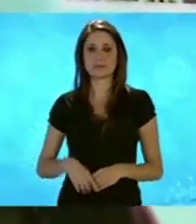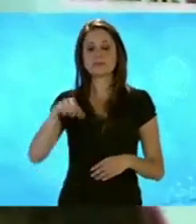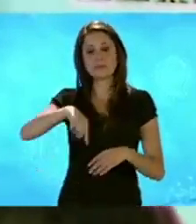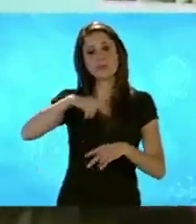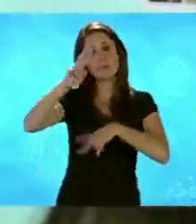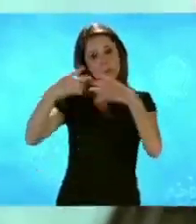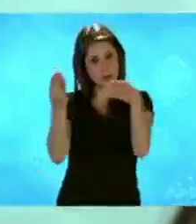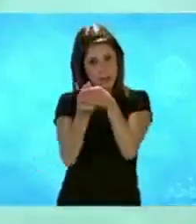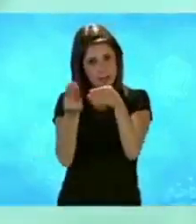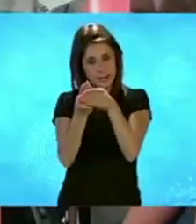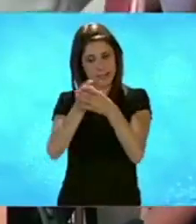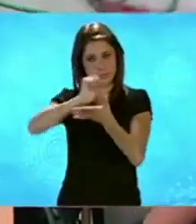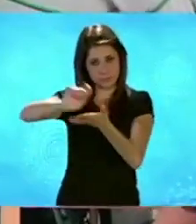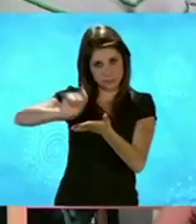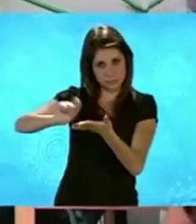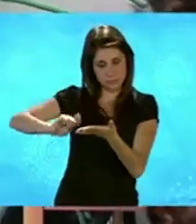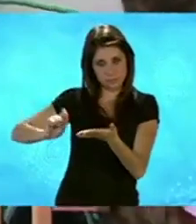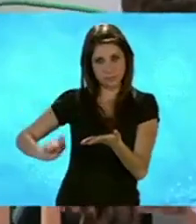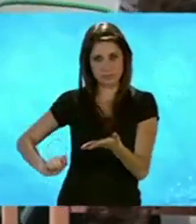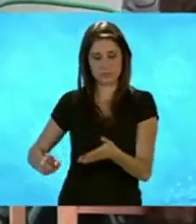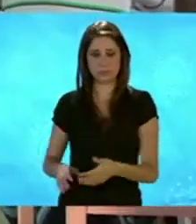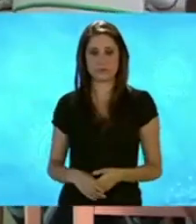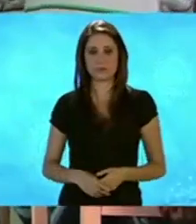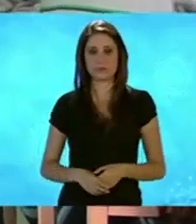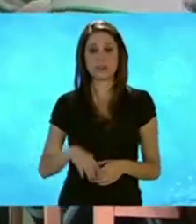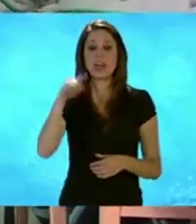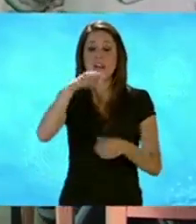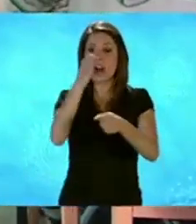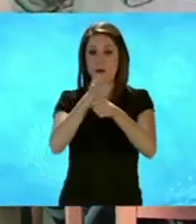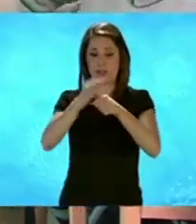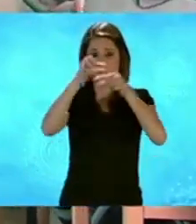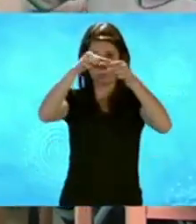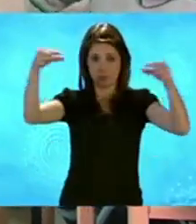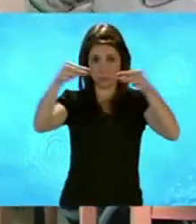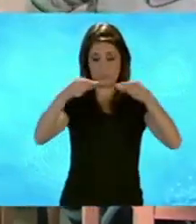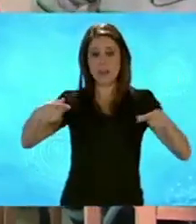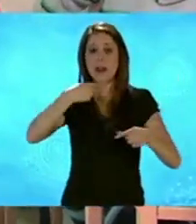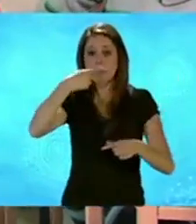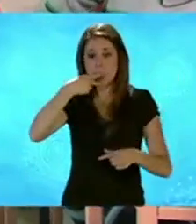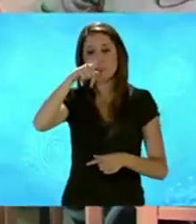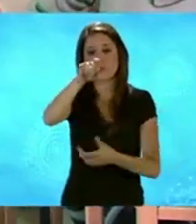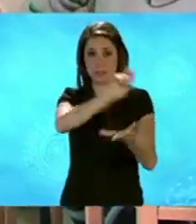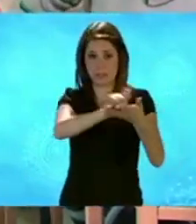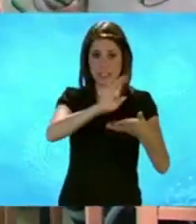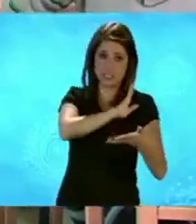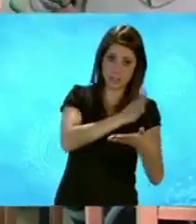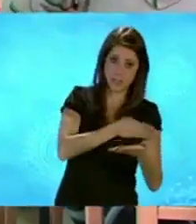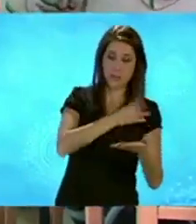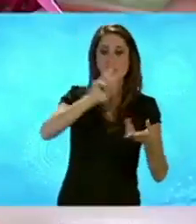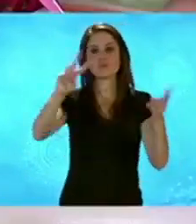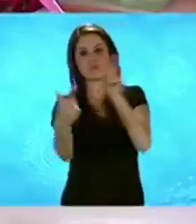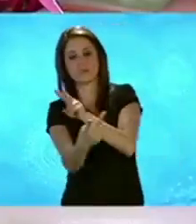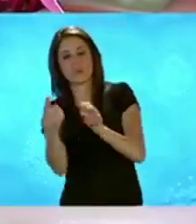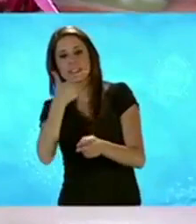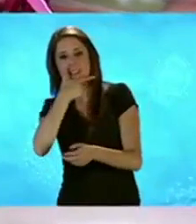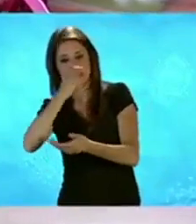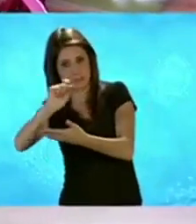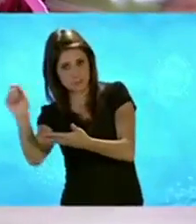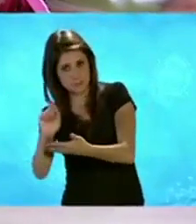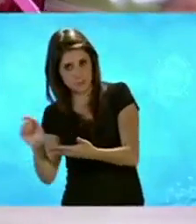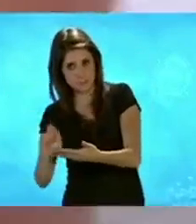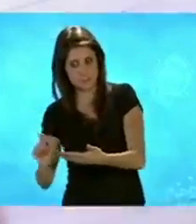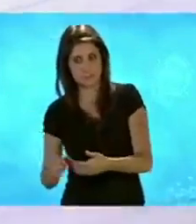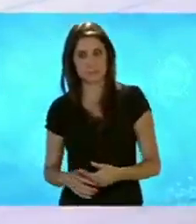Vamos a comenzar con el dictado. Las frases que les dicte las van a escribir en español y en inglés.